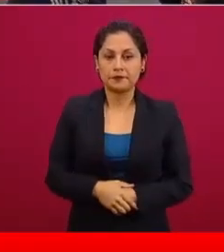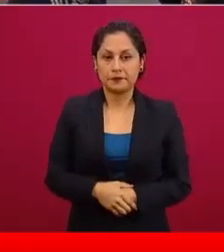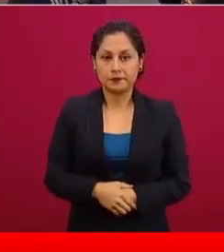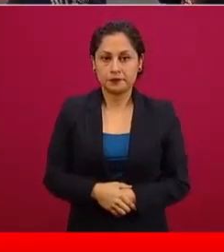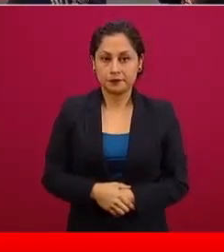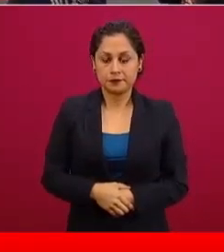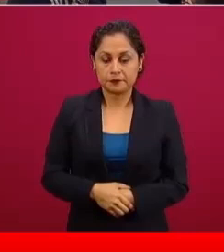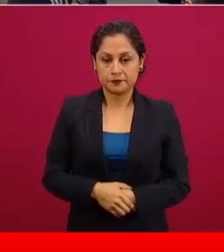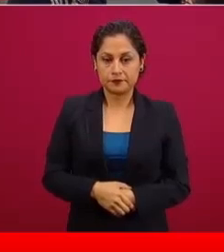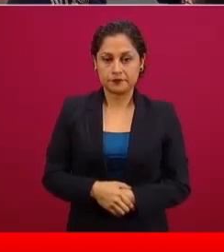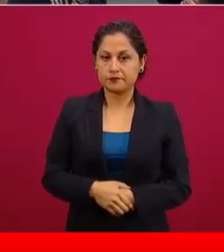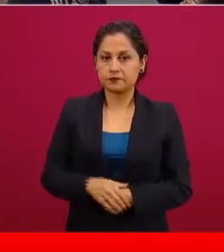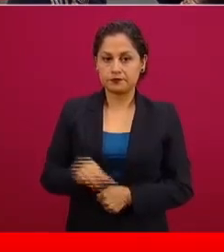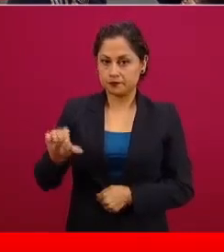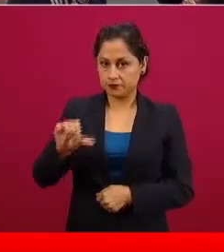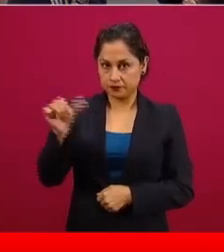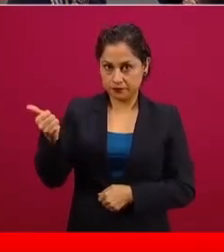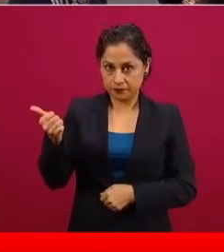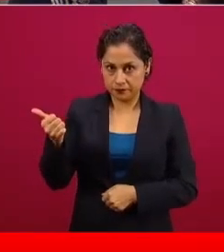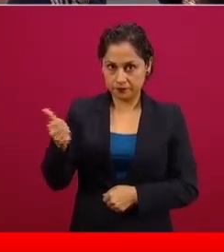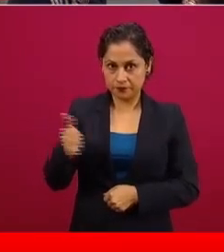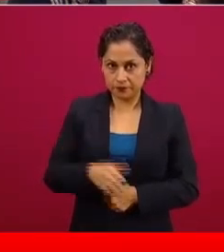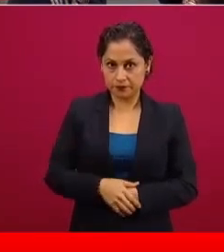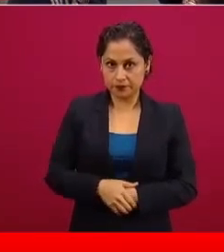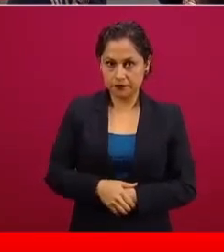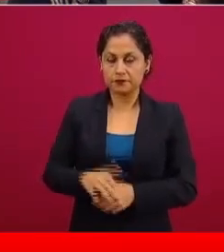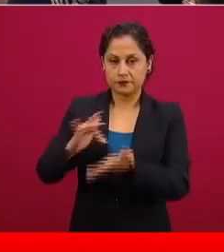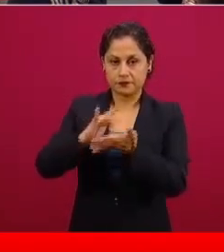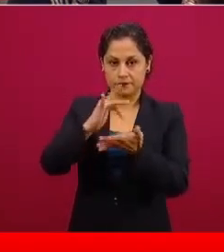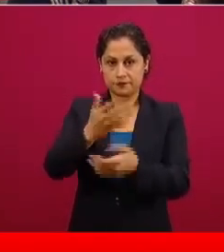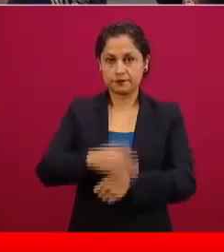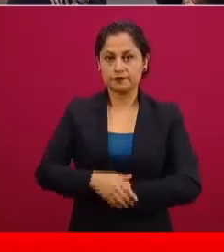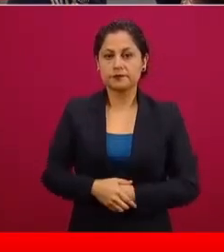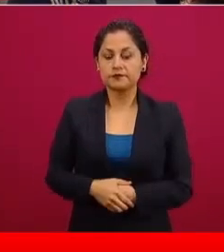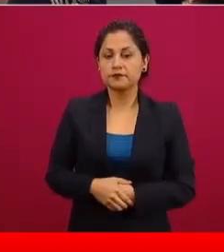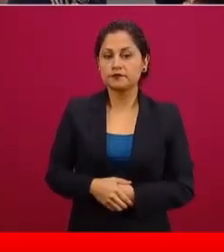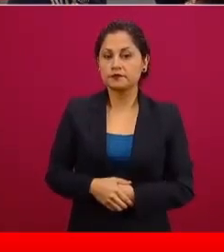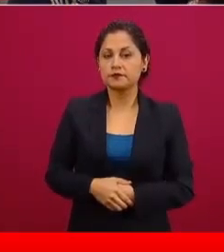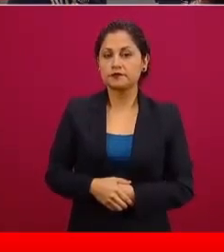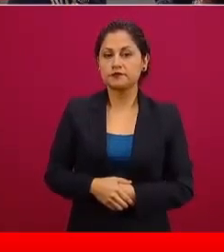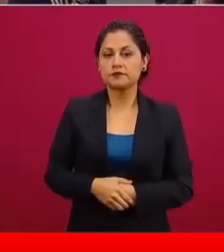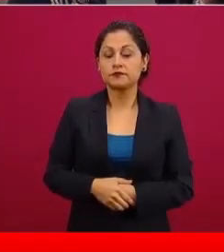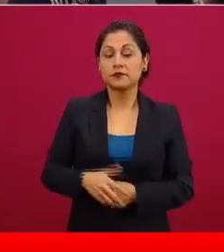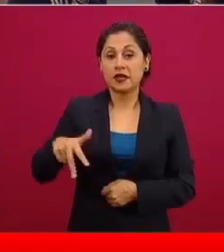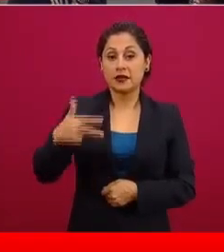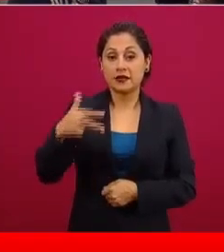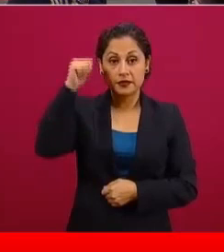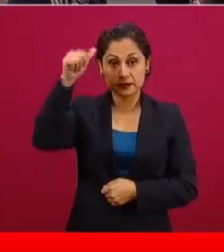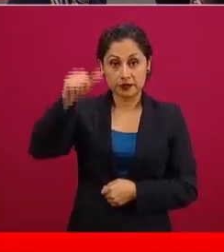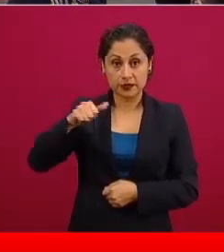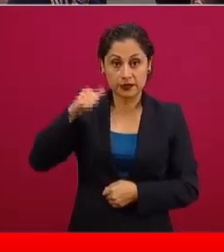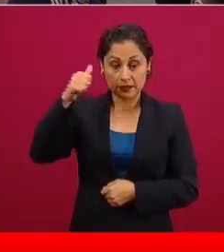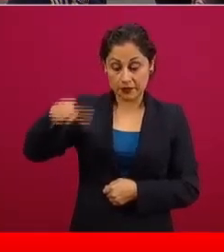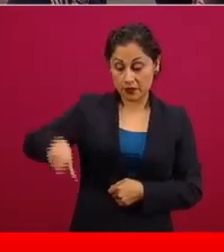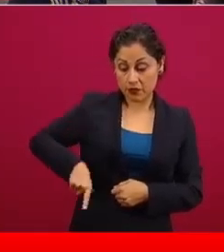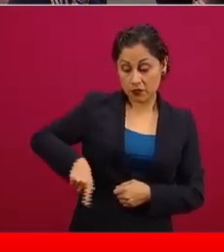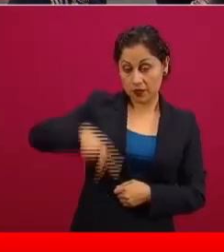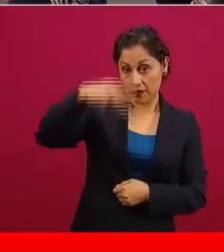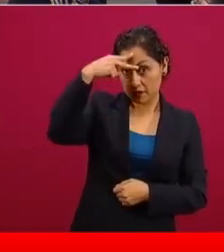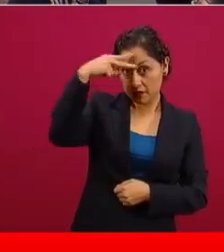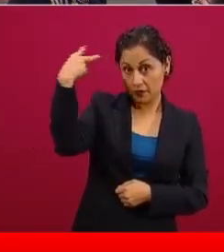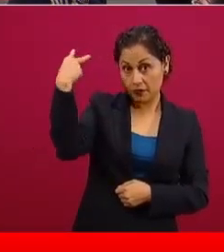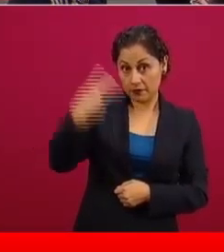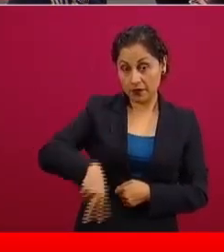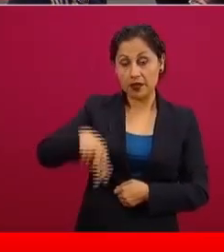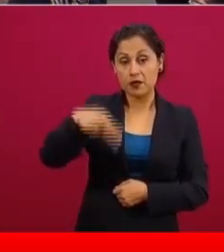No, atrás. Gracias. El 13 de abril el gobierno de México dio a conocer el acuerdo Todos